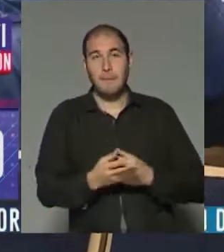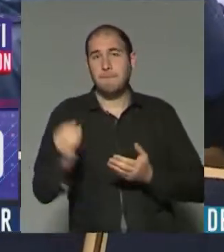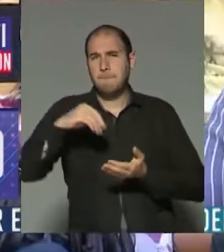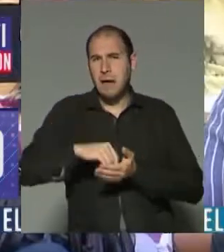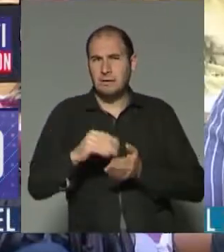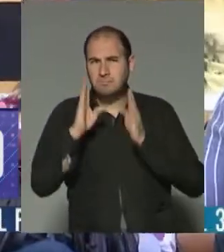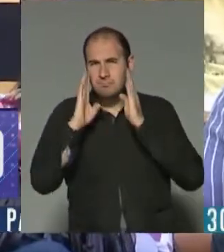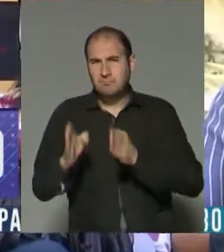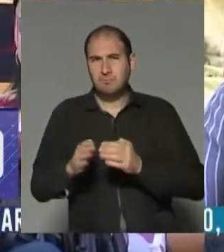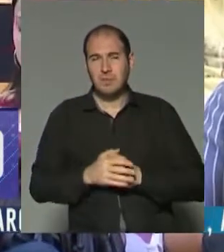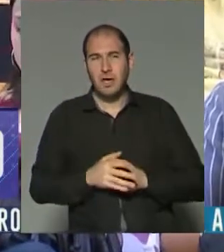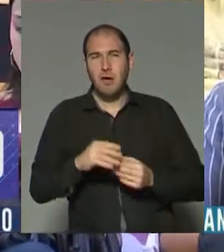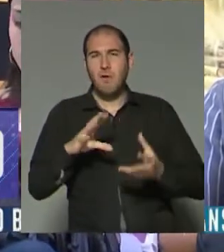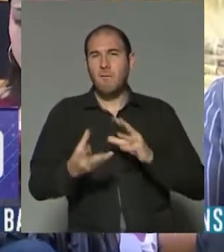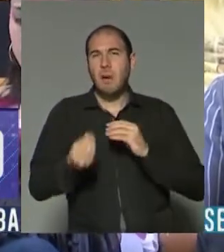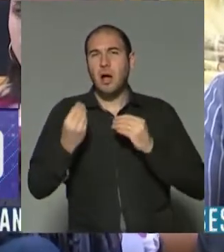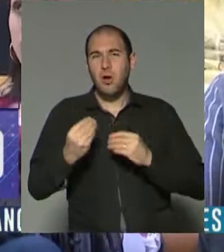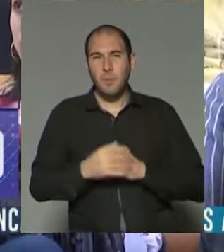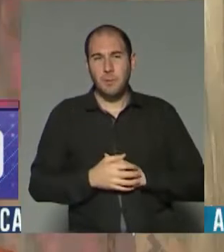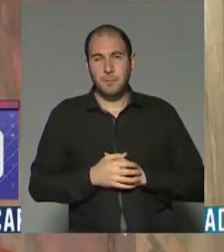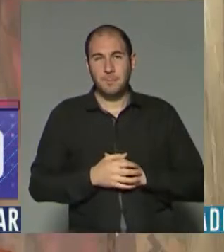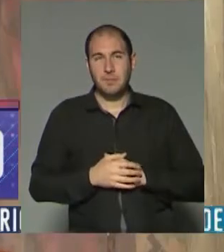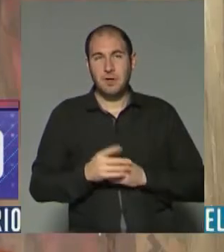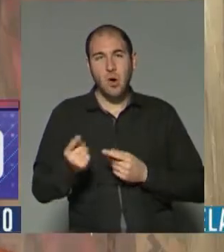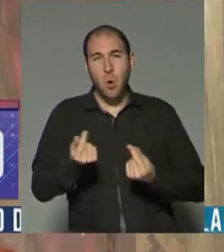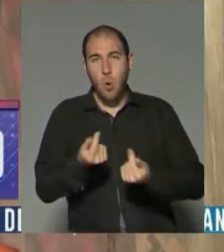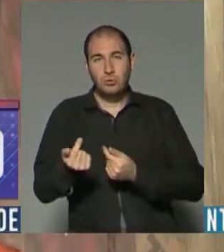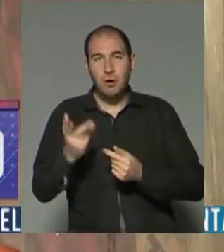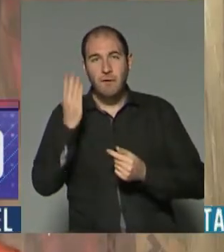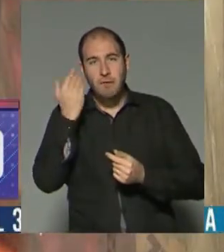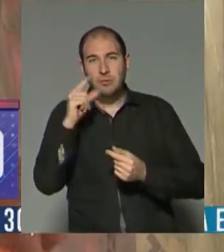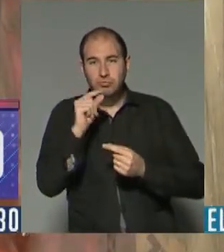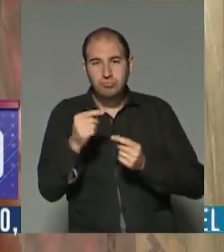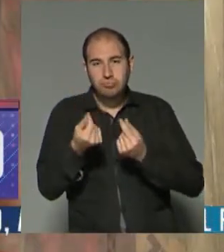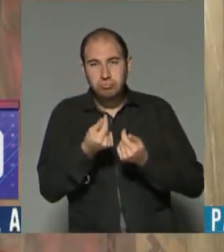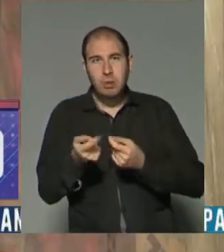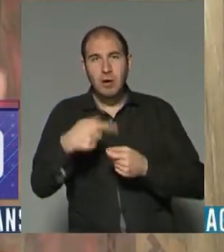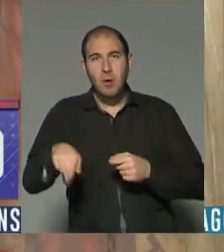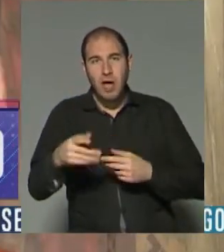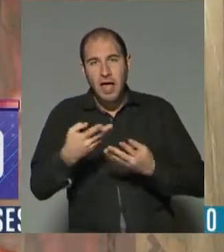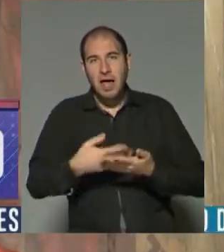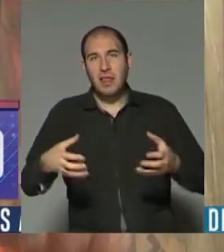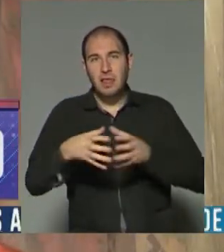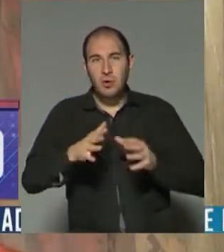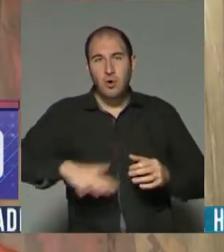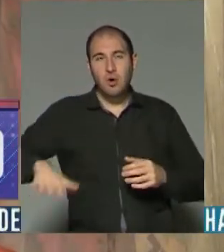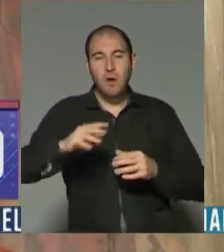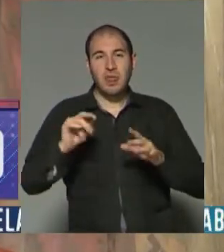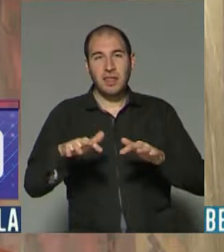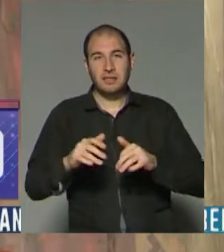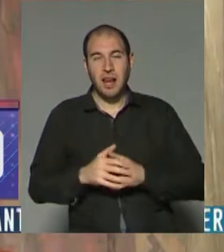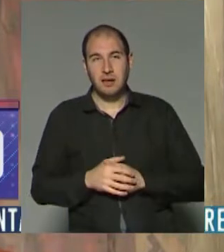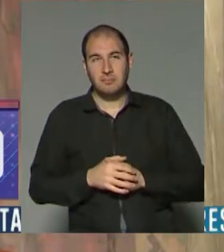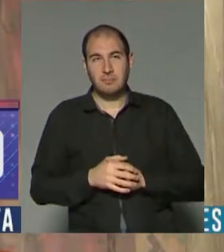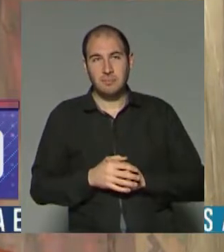más bien cómo está afectando el uso de las redes y el funcionamiento de las redes y todo el ecosistema digital